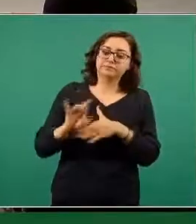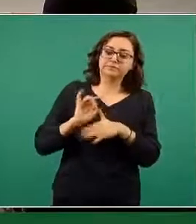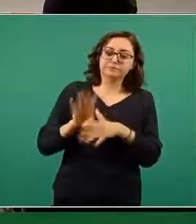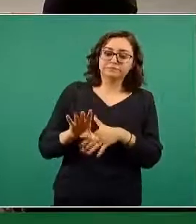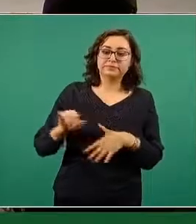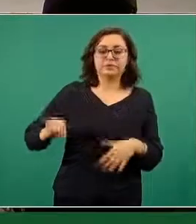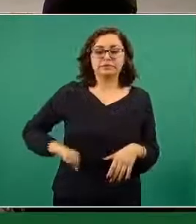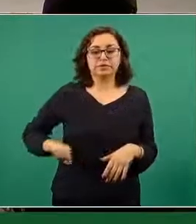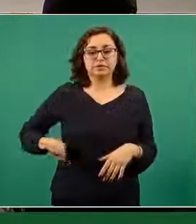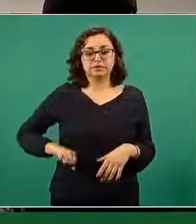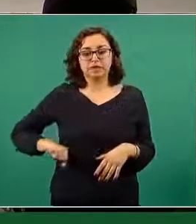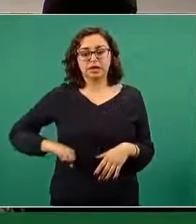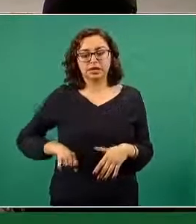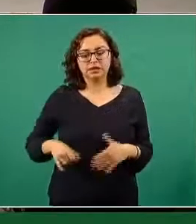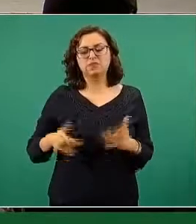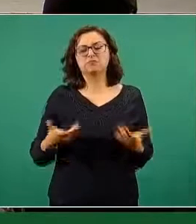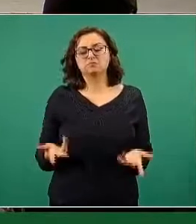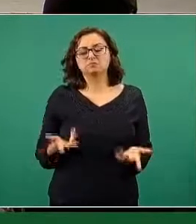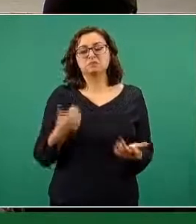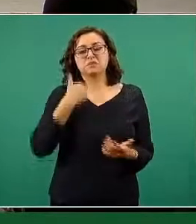a